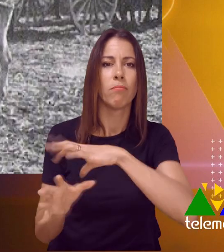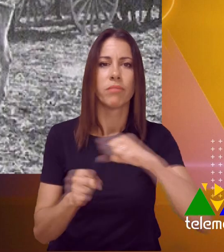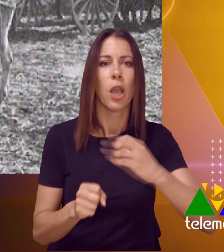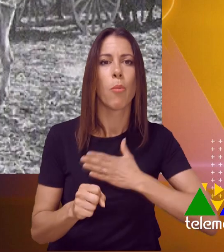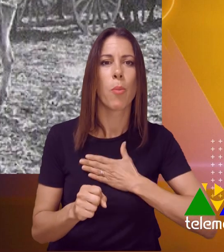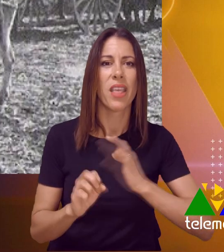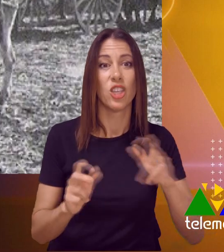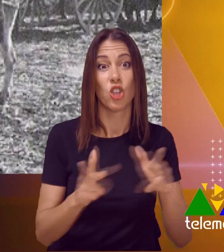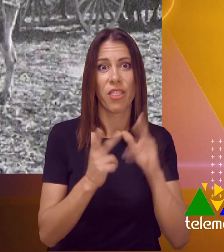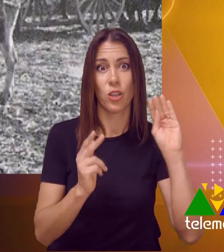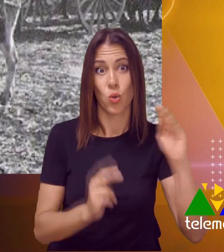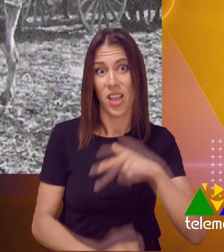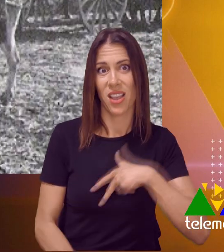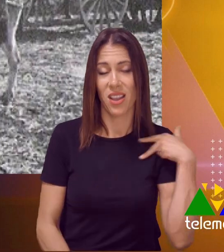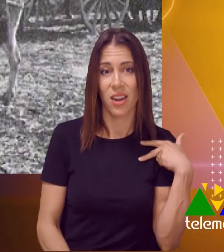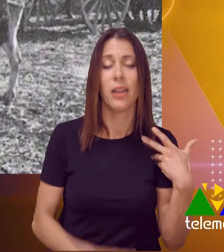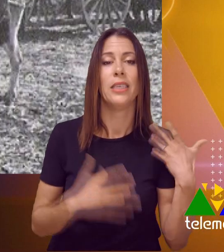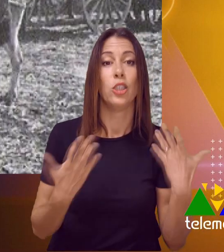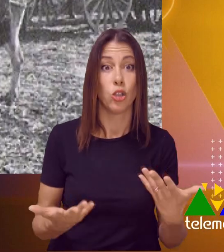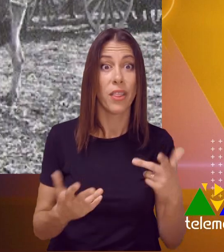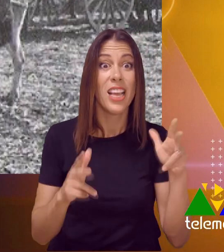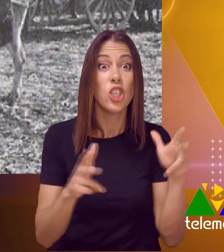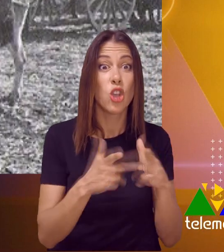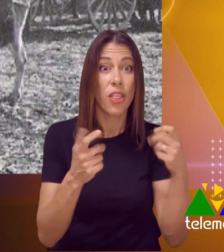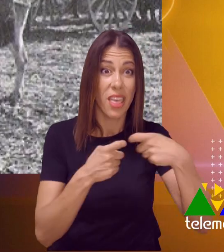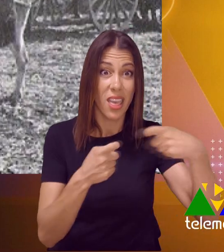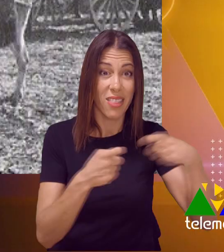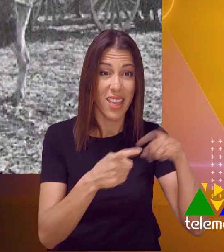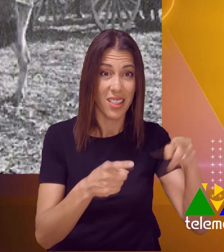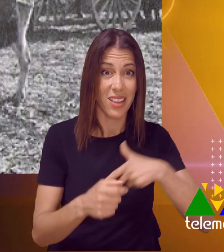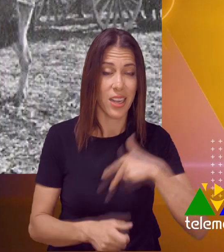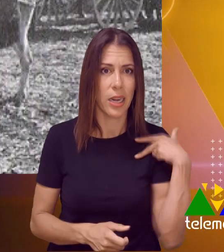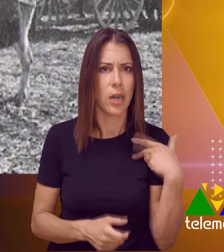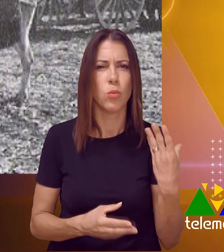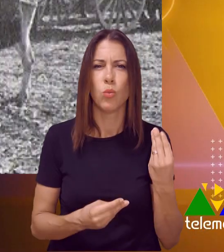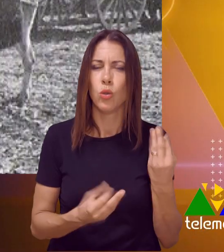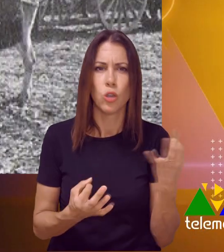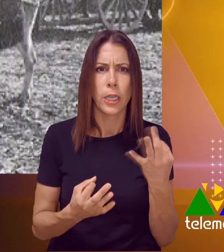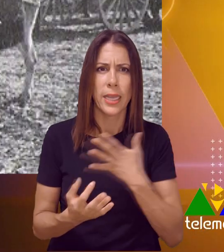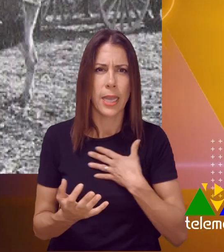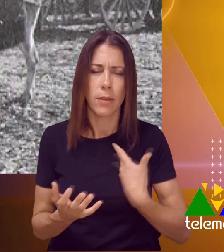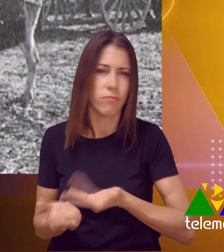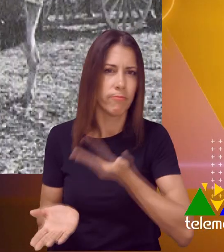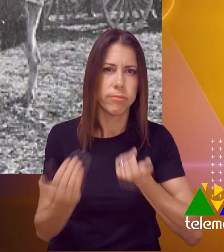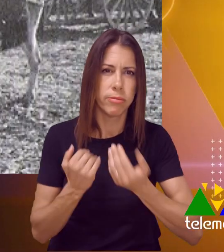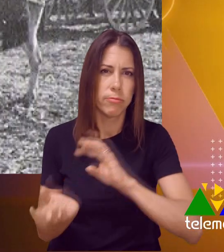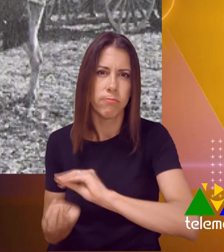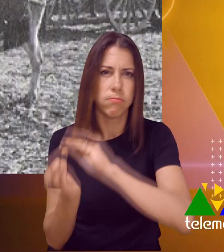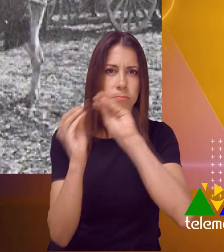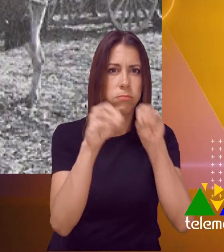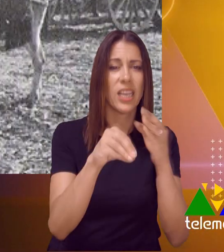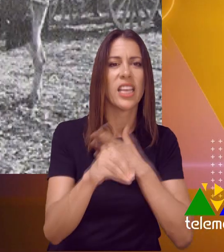de la Sociedad General Azucarera. Y la Sociedad General Azucarera, su tendencia era llevárselo todo a la fábrica del